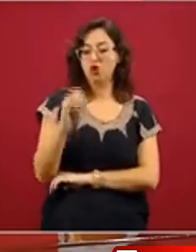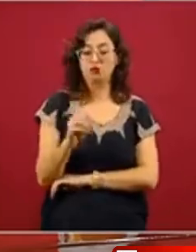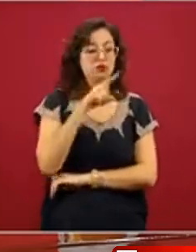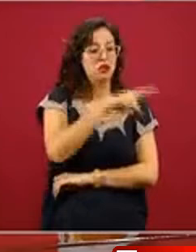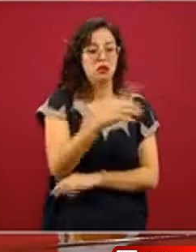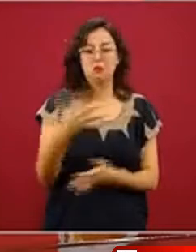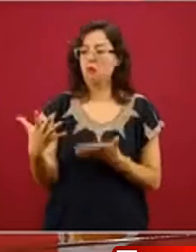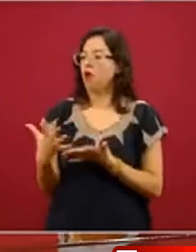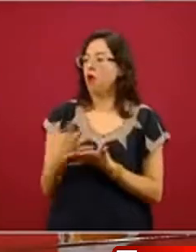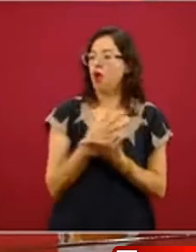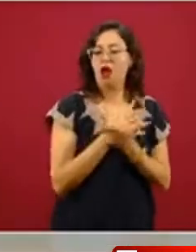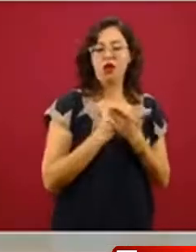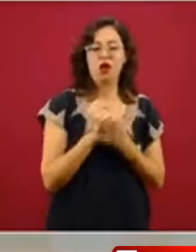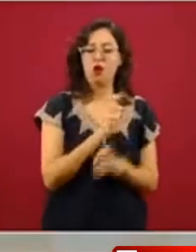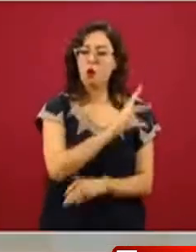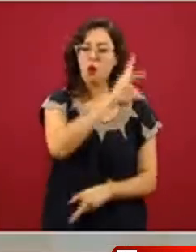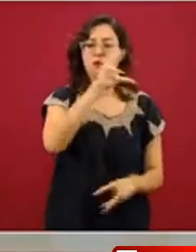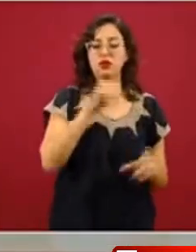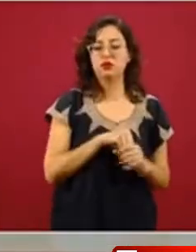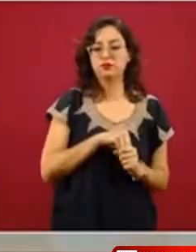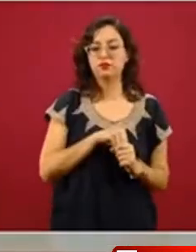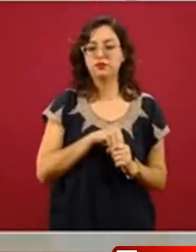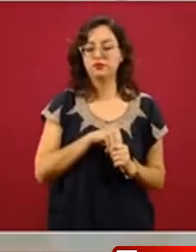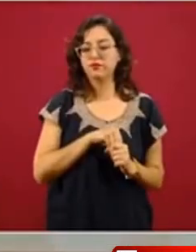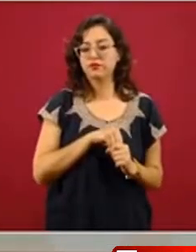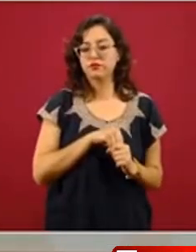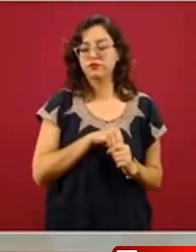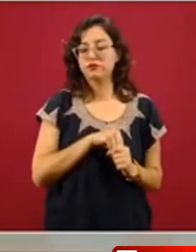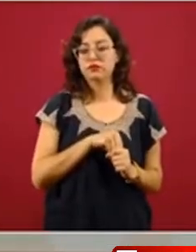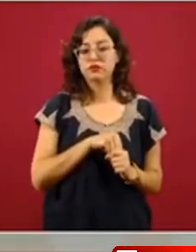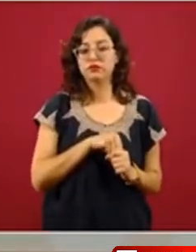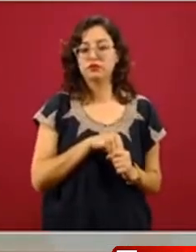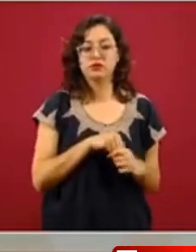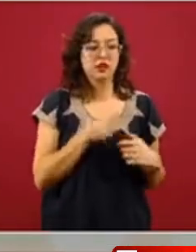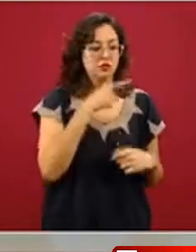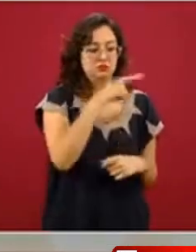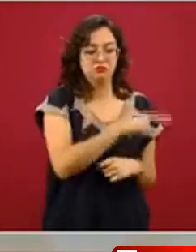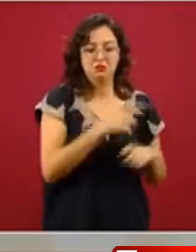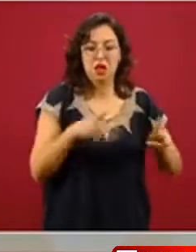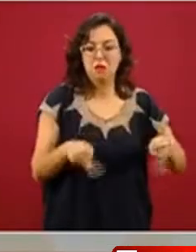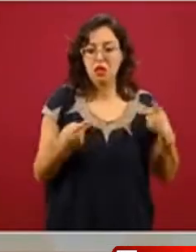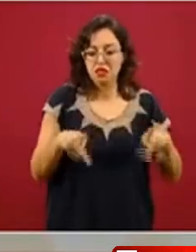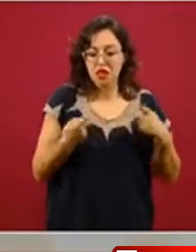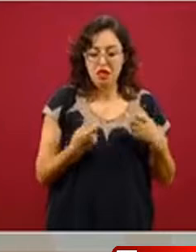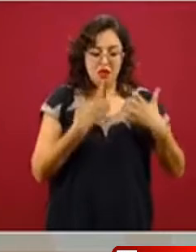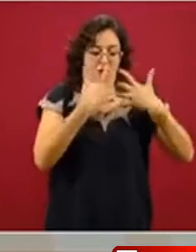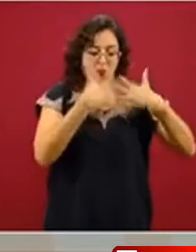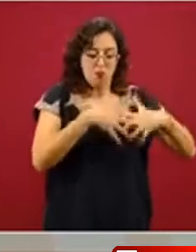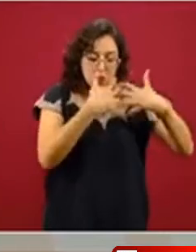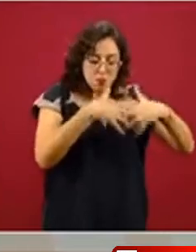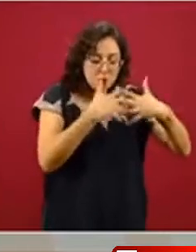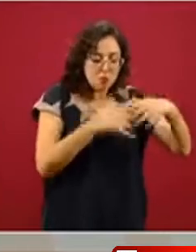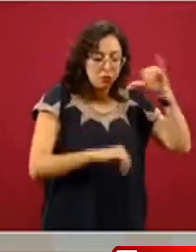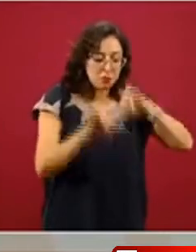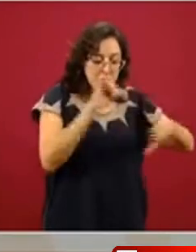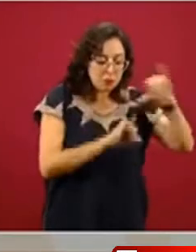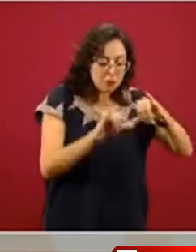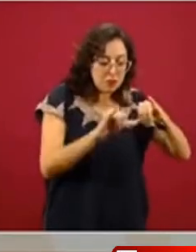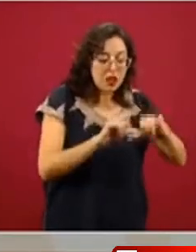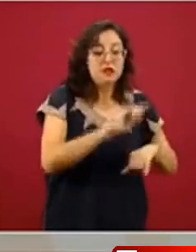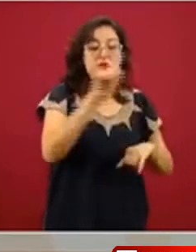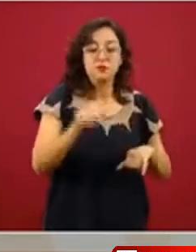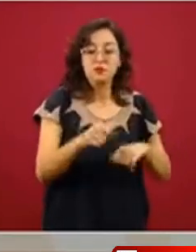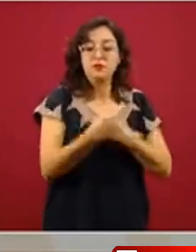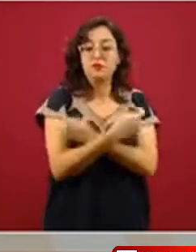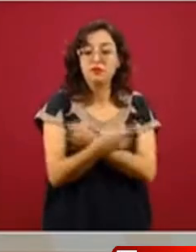Acaparó el mercado y es una compañía que tiene toda la secuencia del mercado, desde la fabricación hasta la distribución, porque